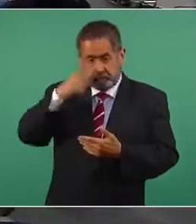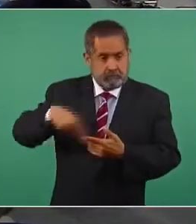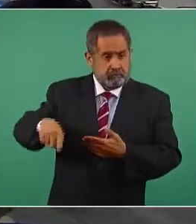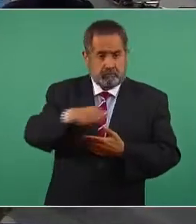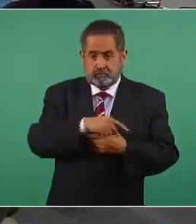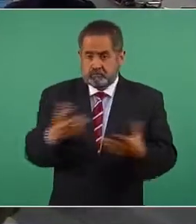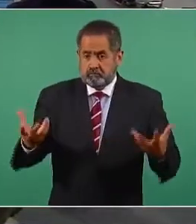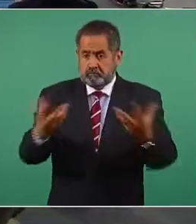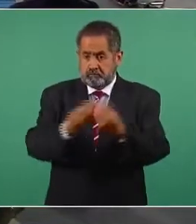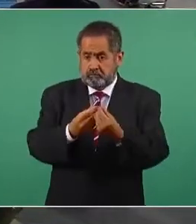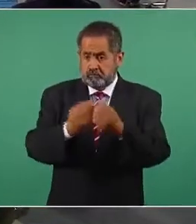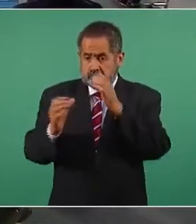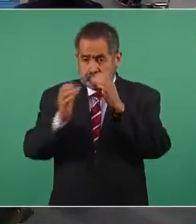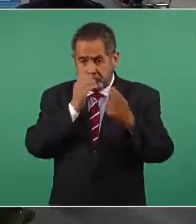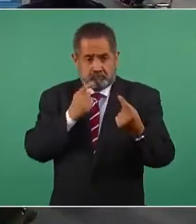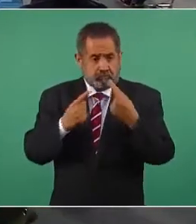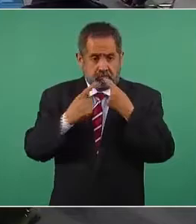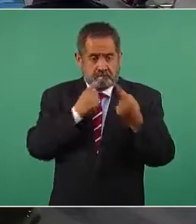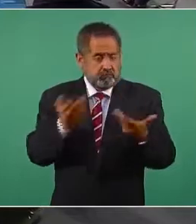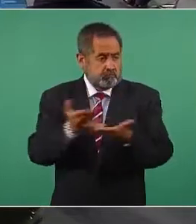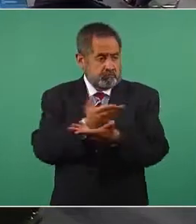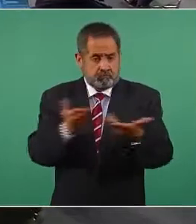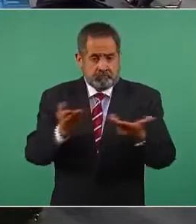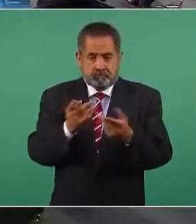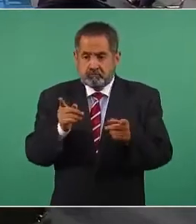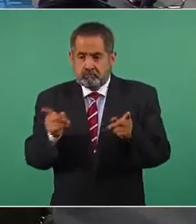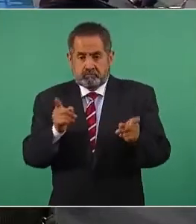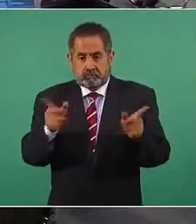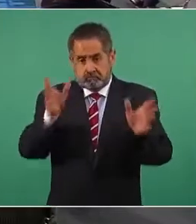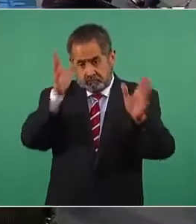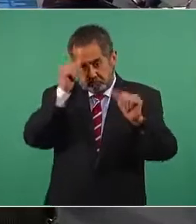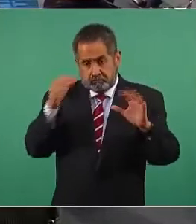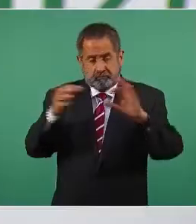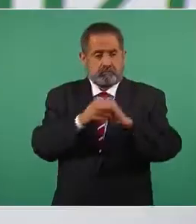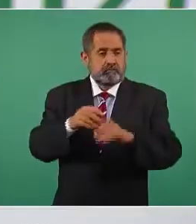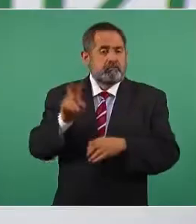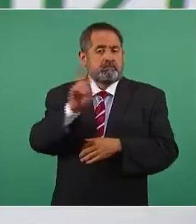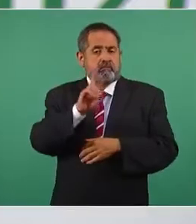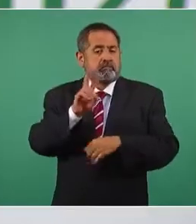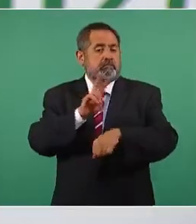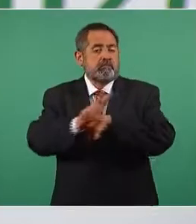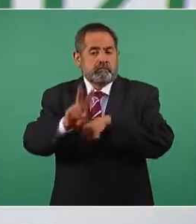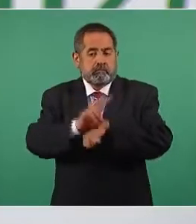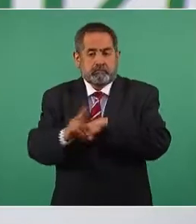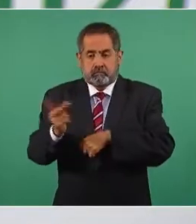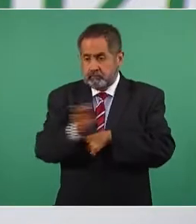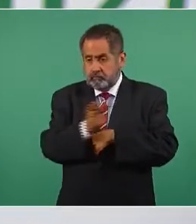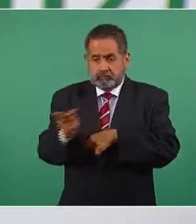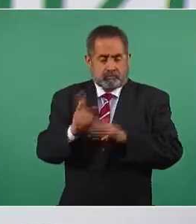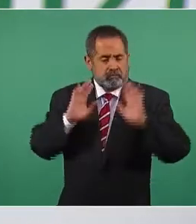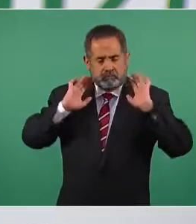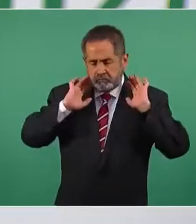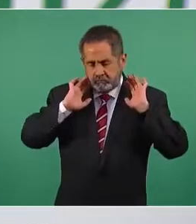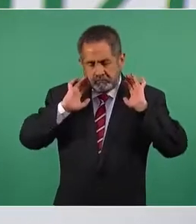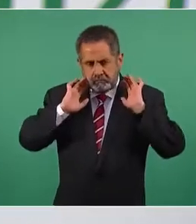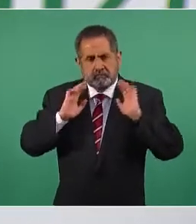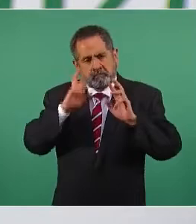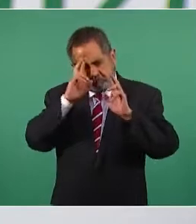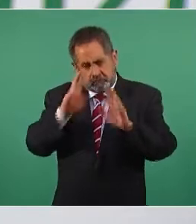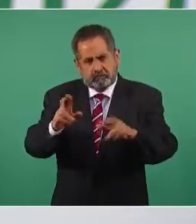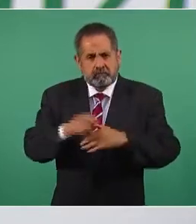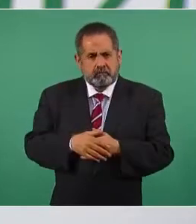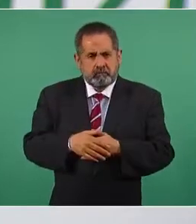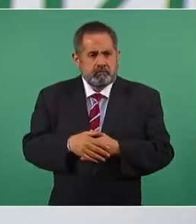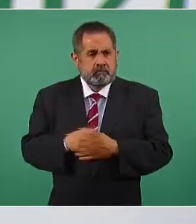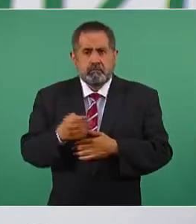que se dé un diálogo y se encuentren acuerdos entre los venezolanos, lo haremos. No sería la primera vez que México